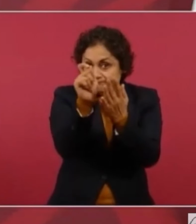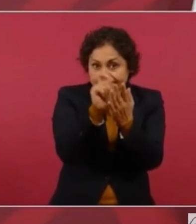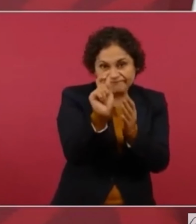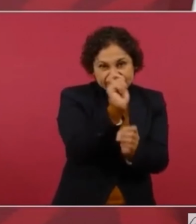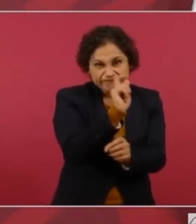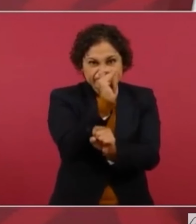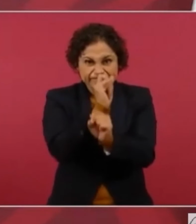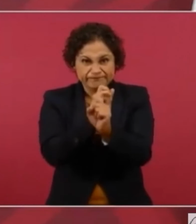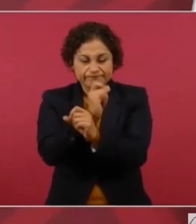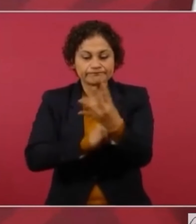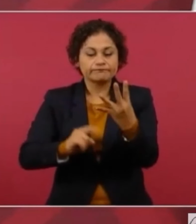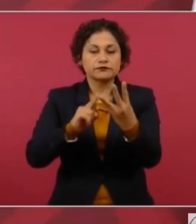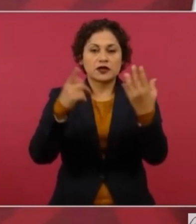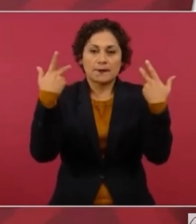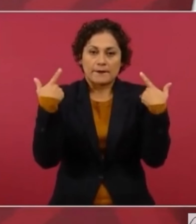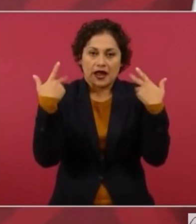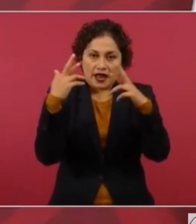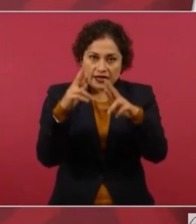maestros,